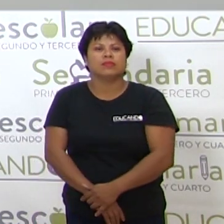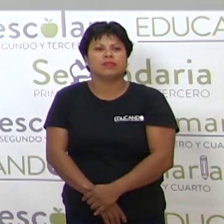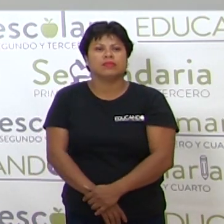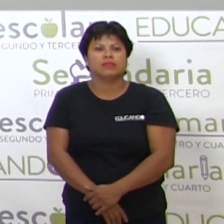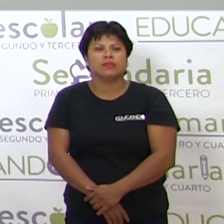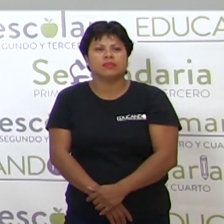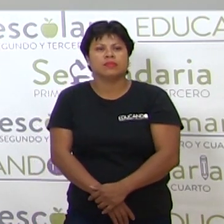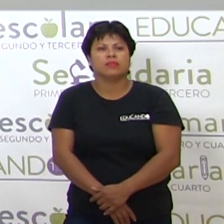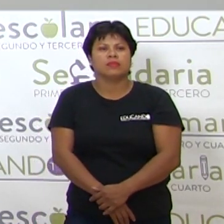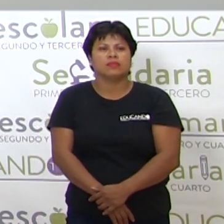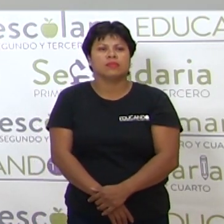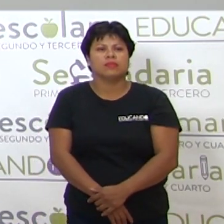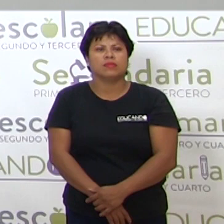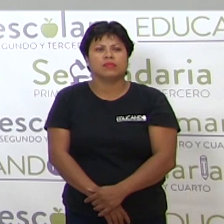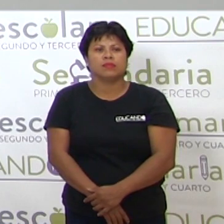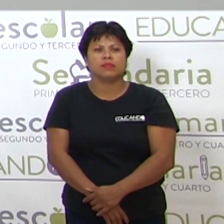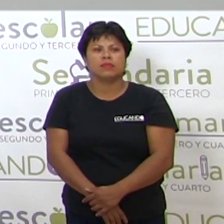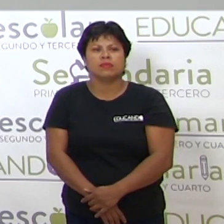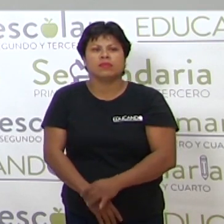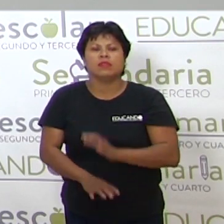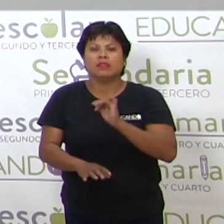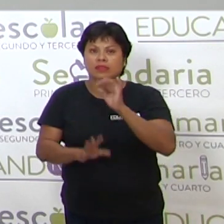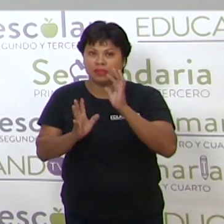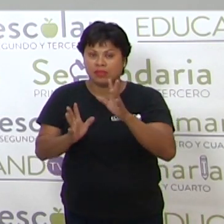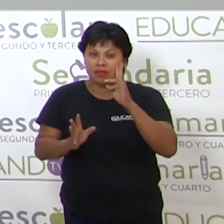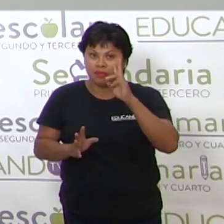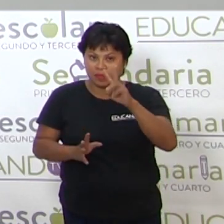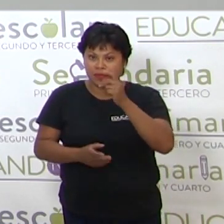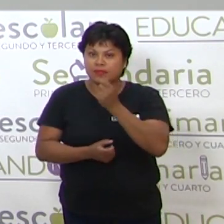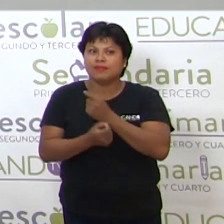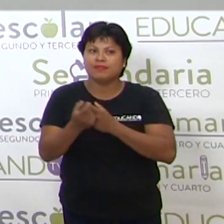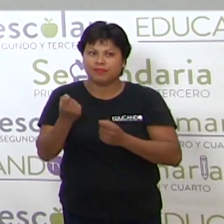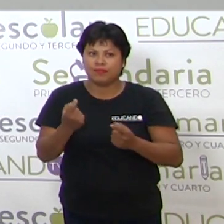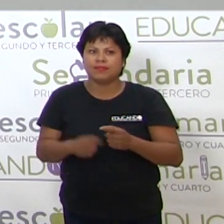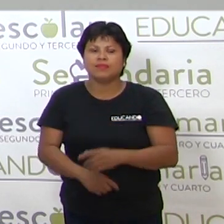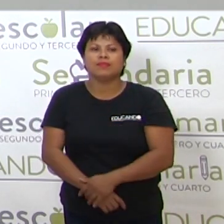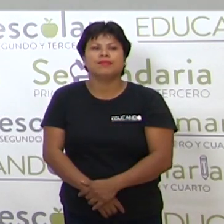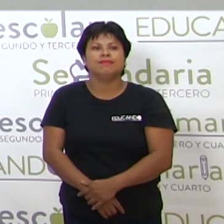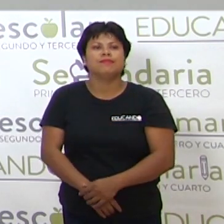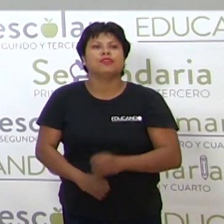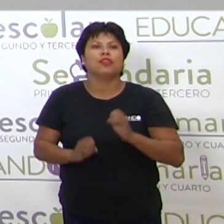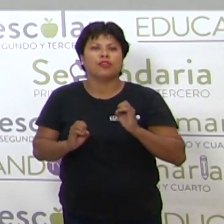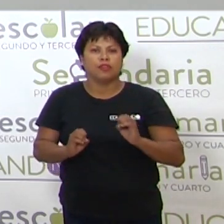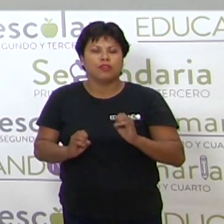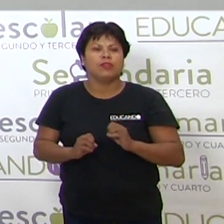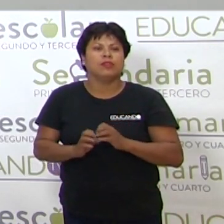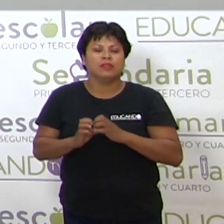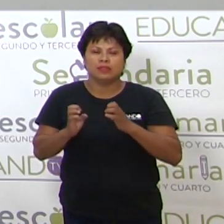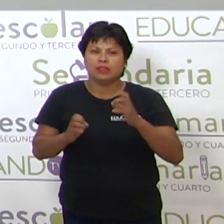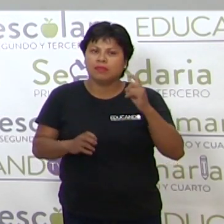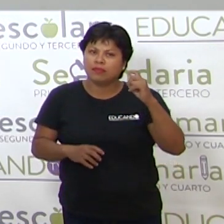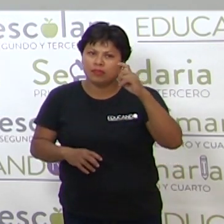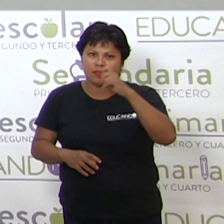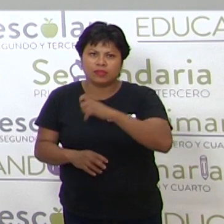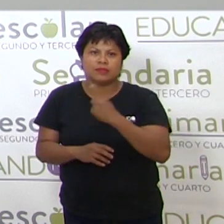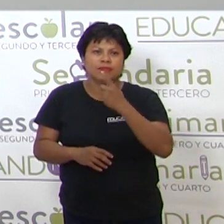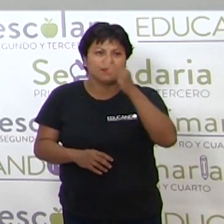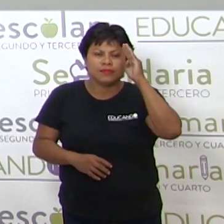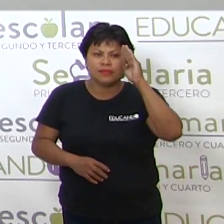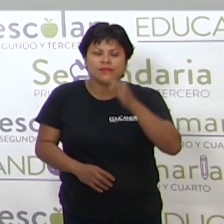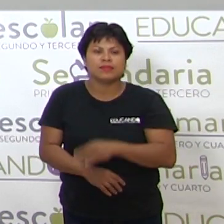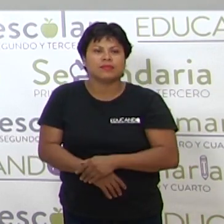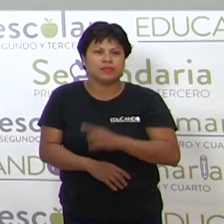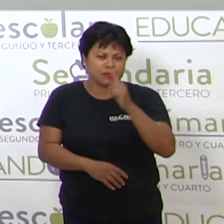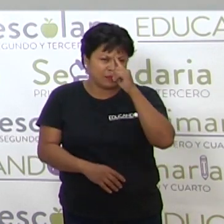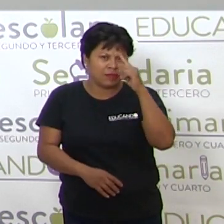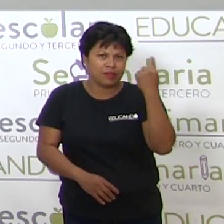que si ya reconocieron alguna o están muy difíciles que piensan es